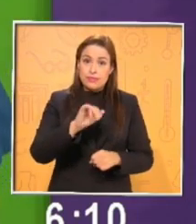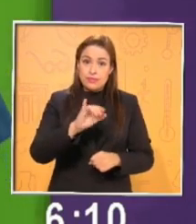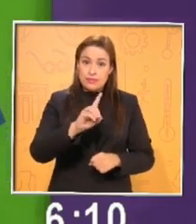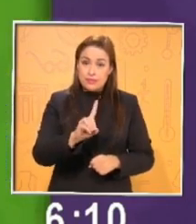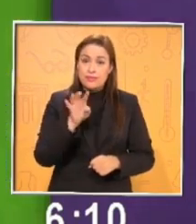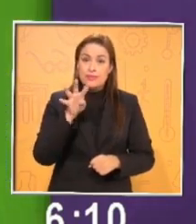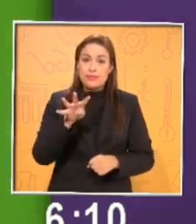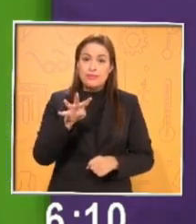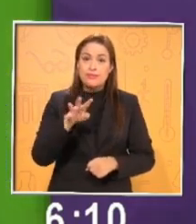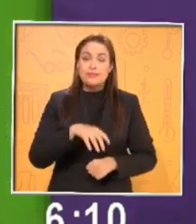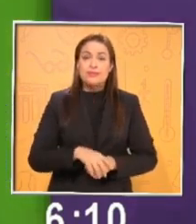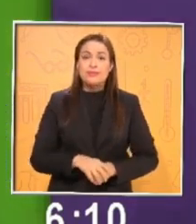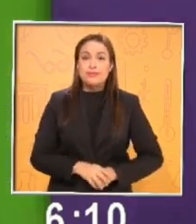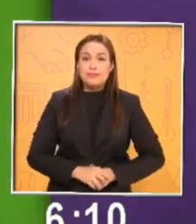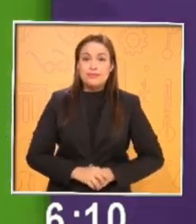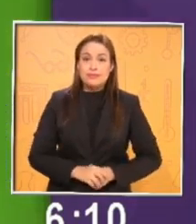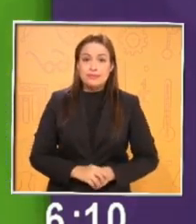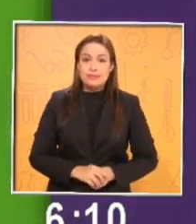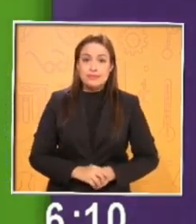preventivo.